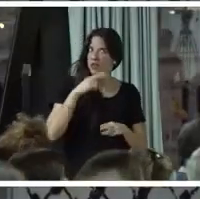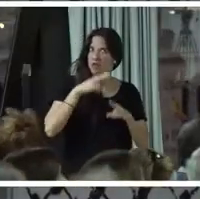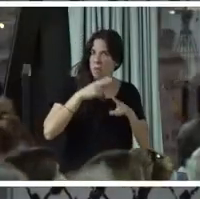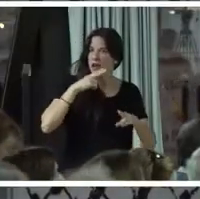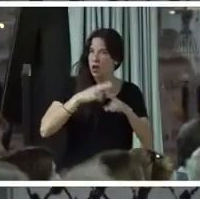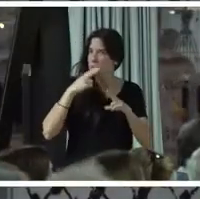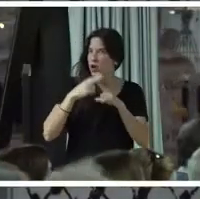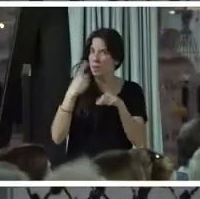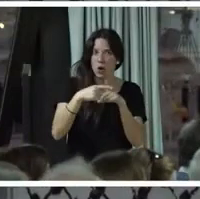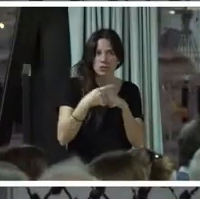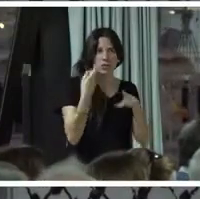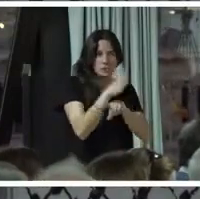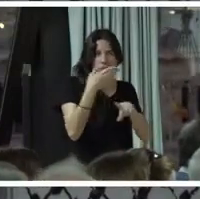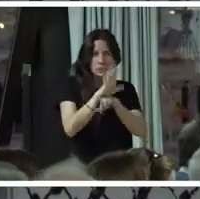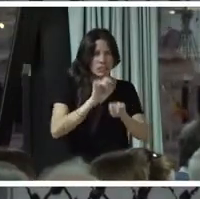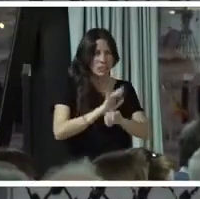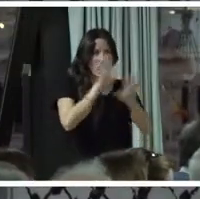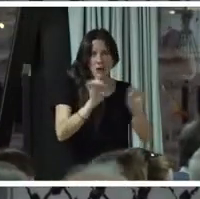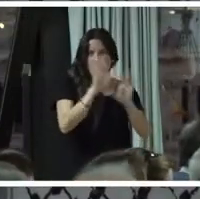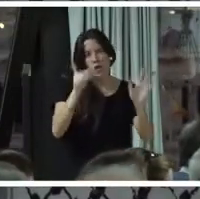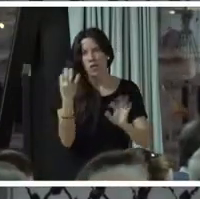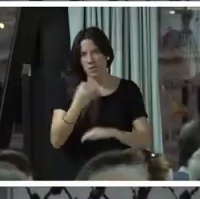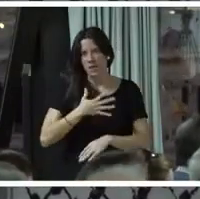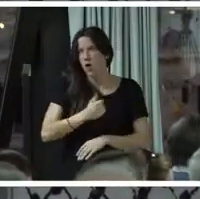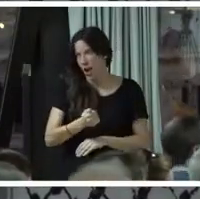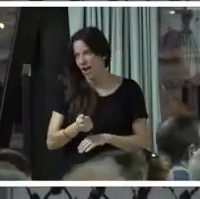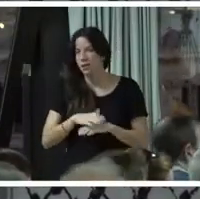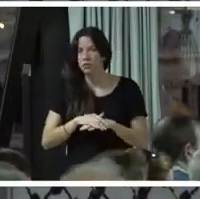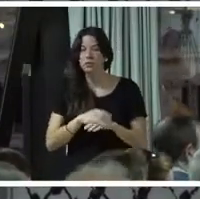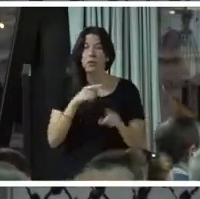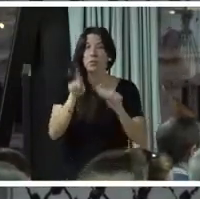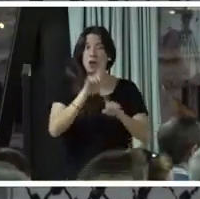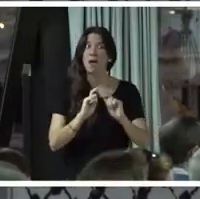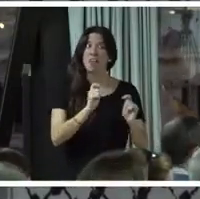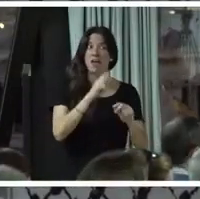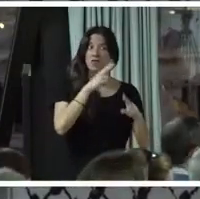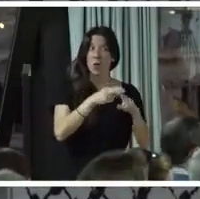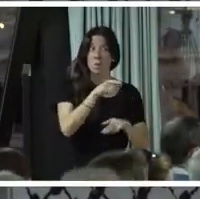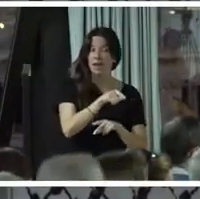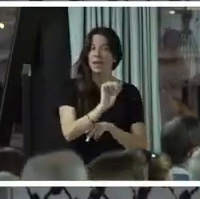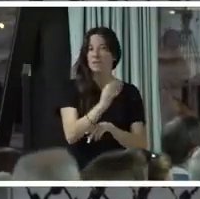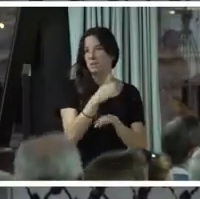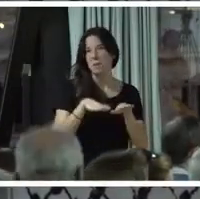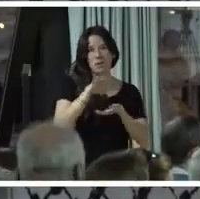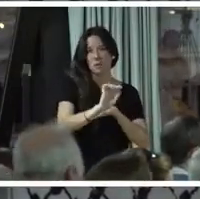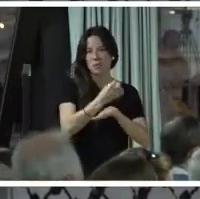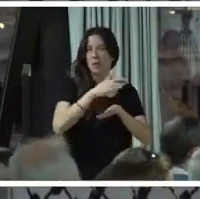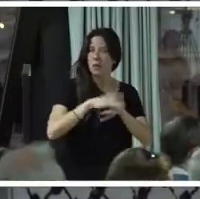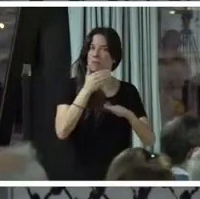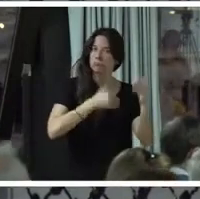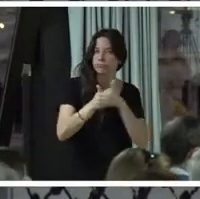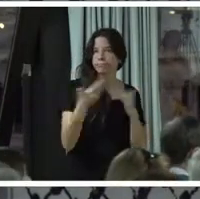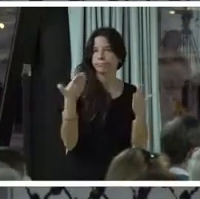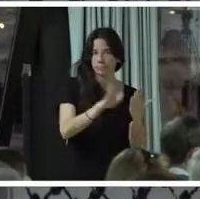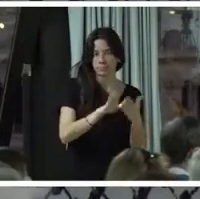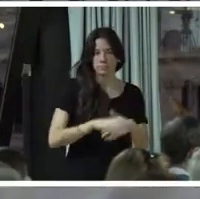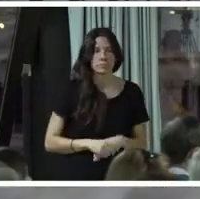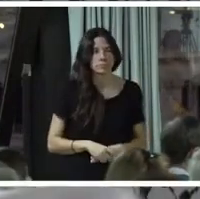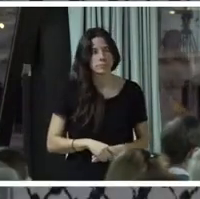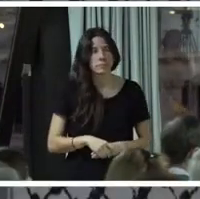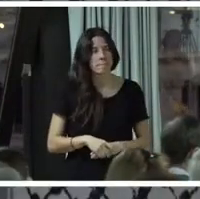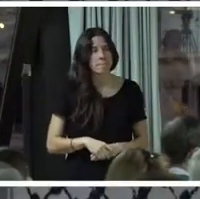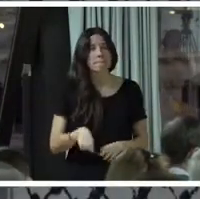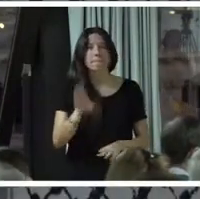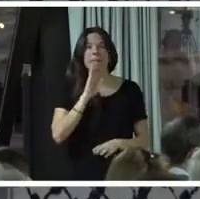a las cosas decirlas como son y es ponerle en hombra a los problemas es la primera es el primer paso para poder plantar plantar les